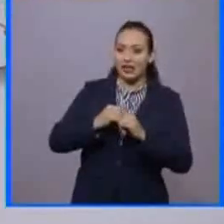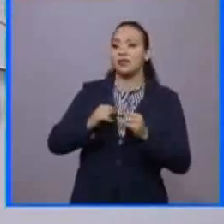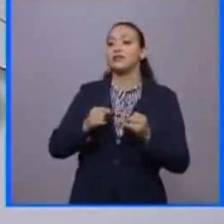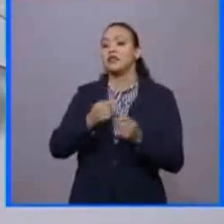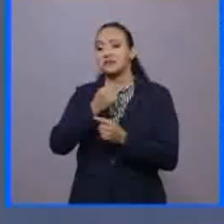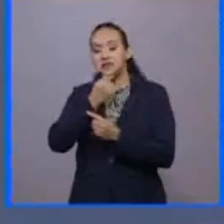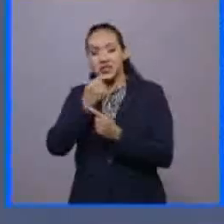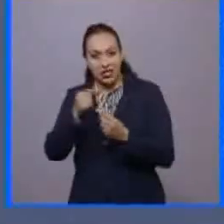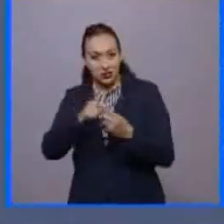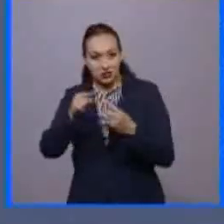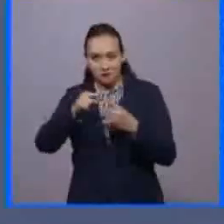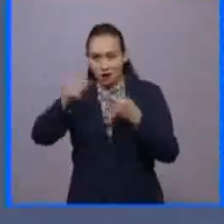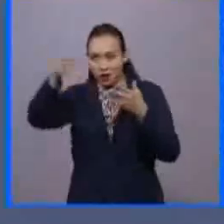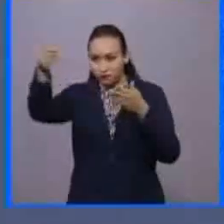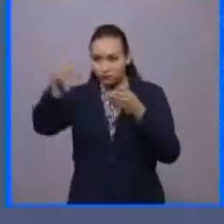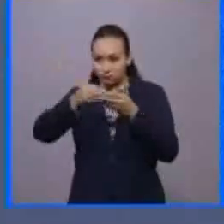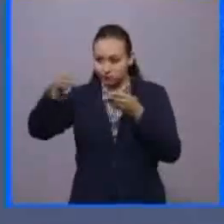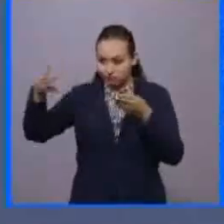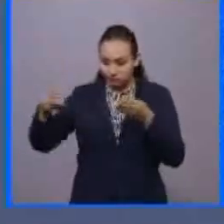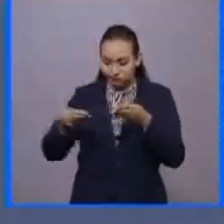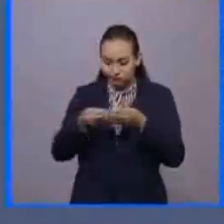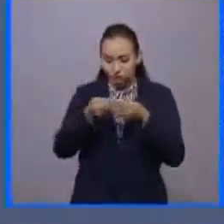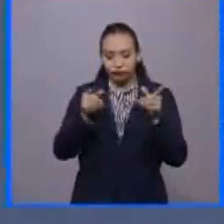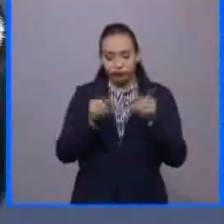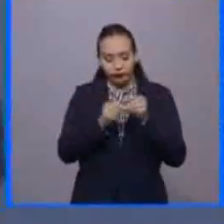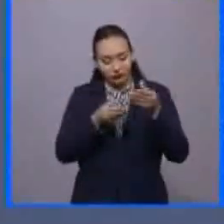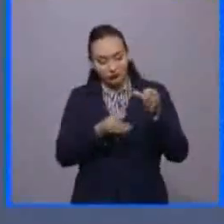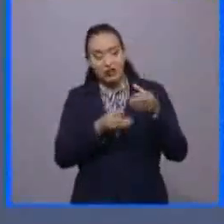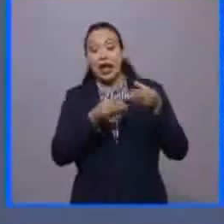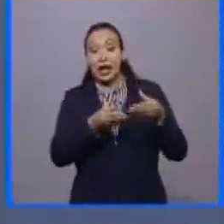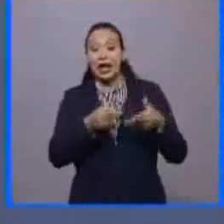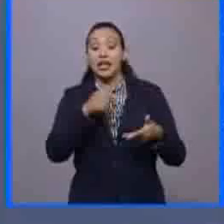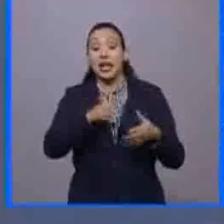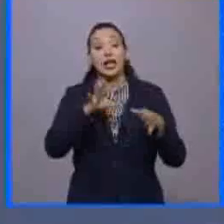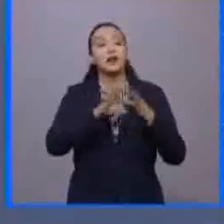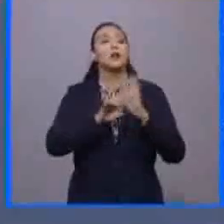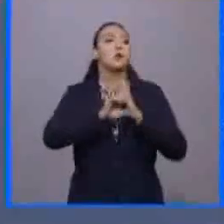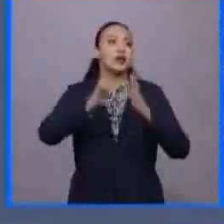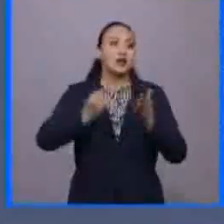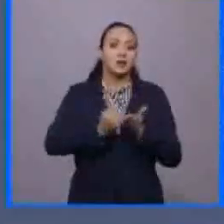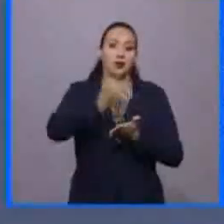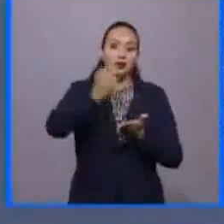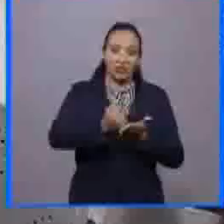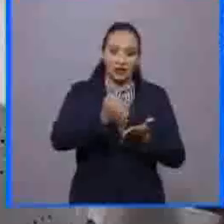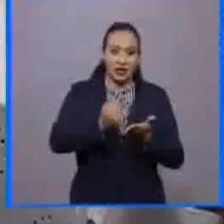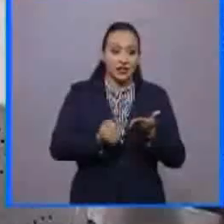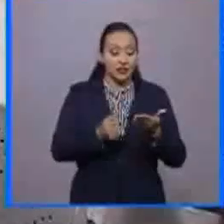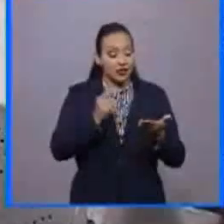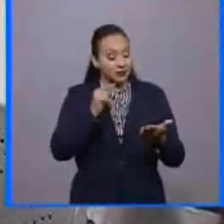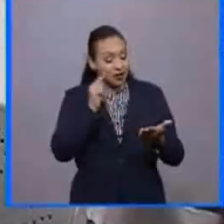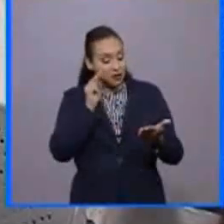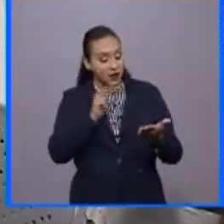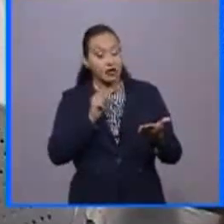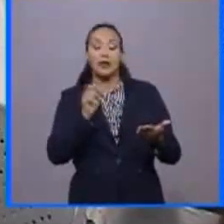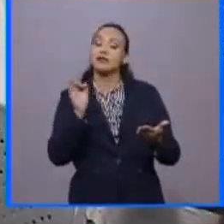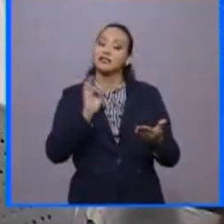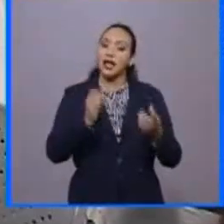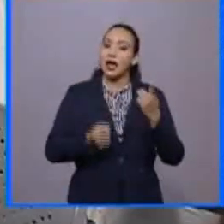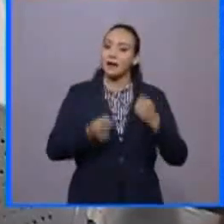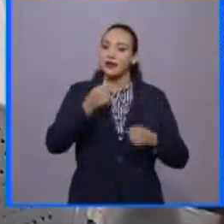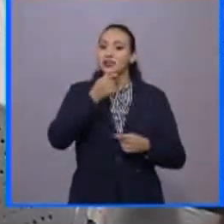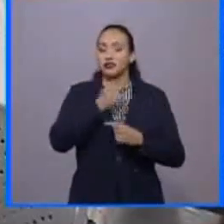niñez y la adolescencia. La obra retoma fragmentos de sentencias en casos en que los derechos de niñas y niños se